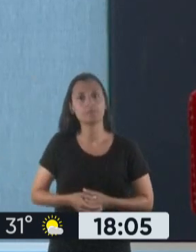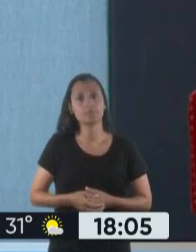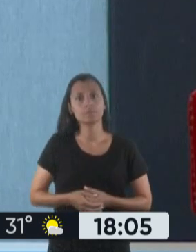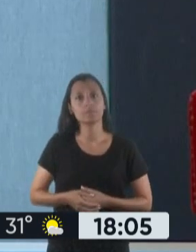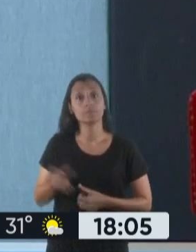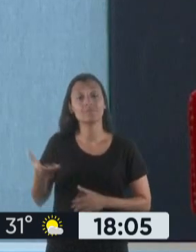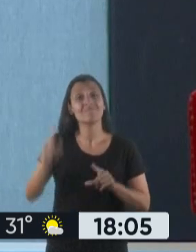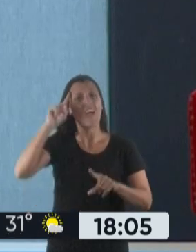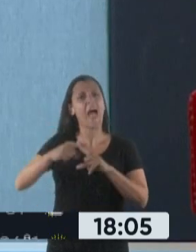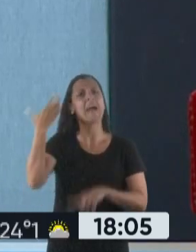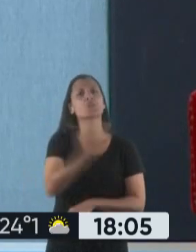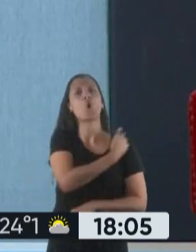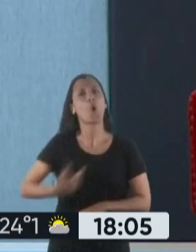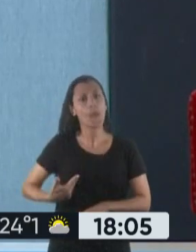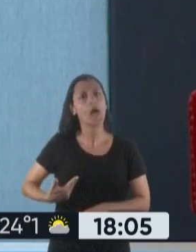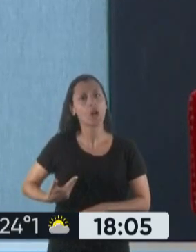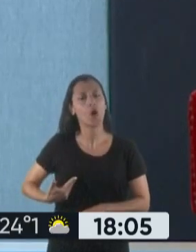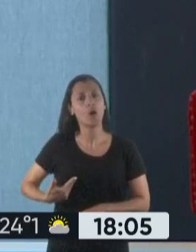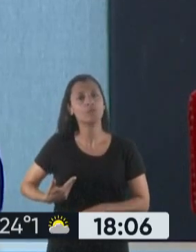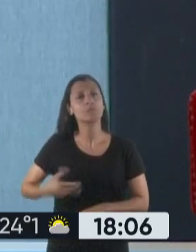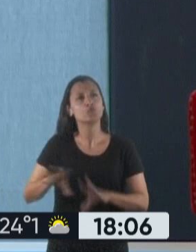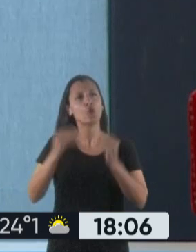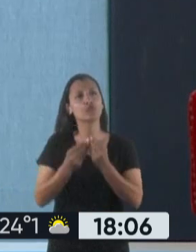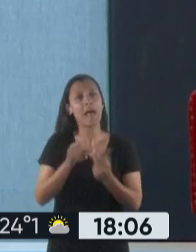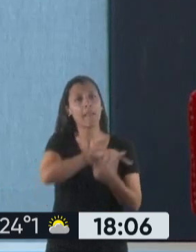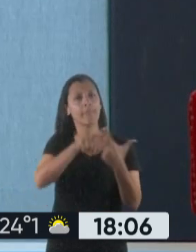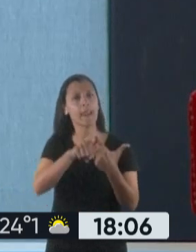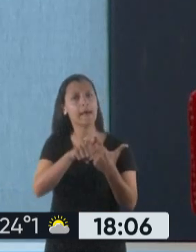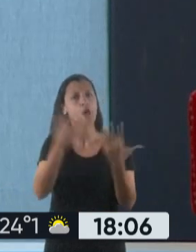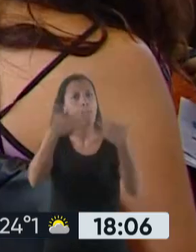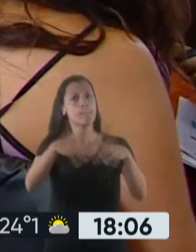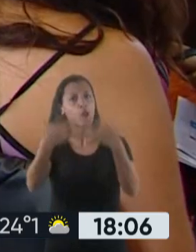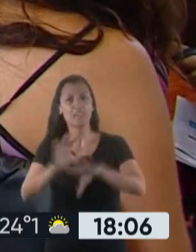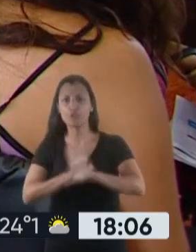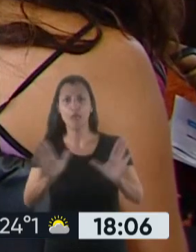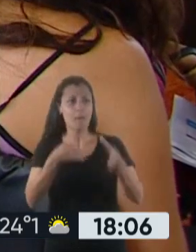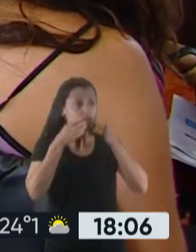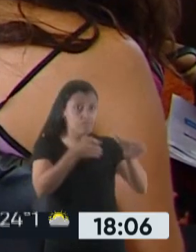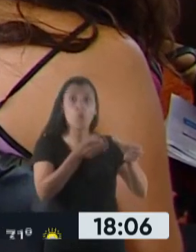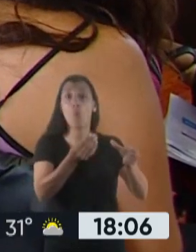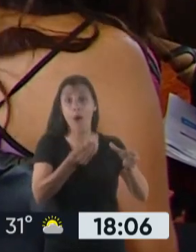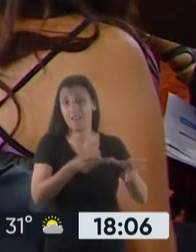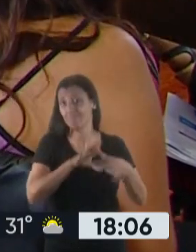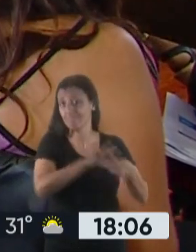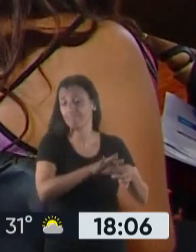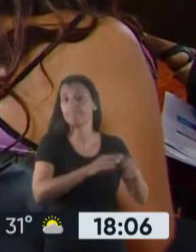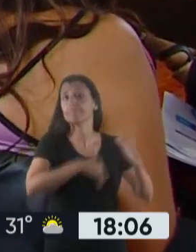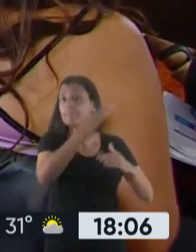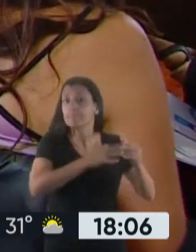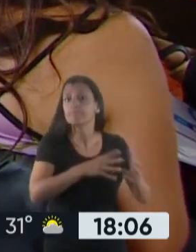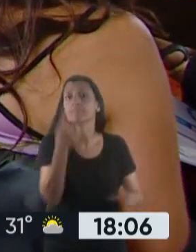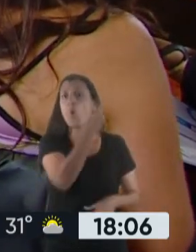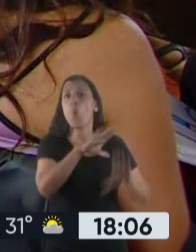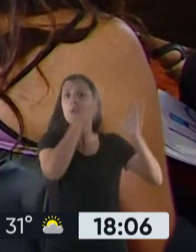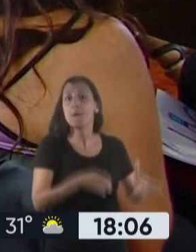el gobierno anterior había 3 proyectos para mejoras edilicias de universidades. Y cuando veo